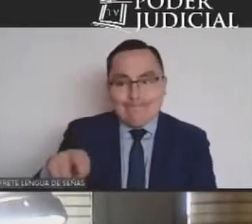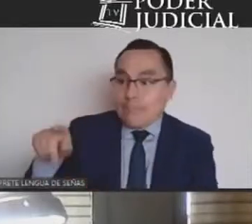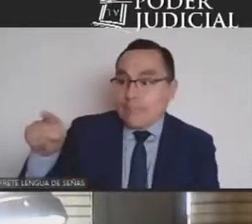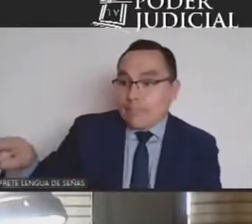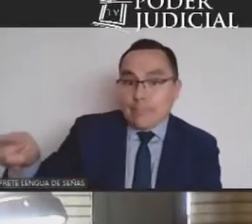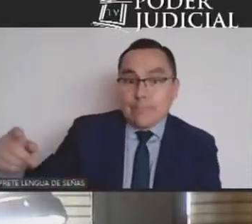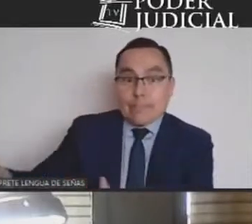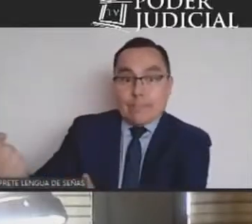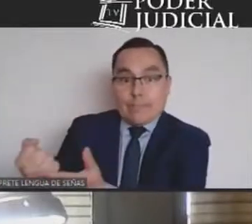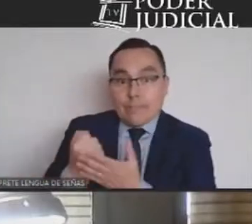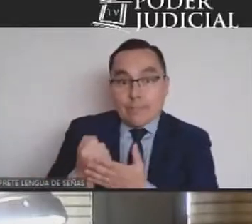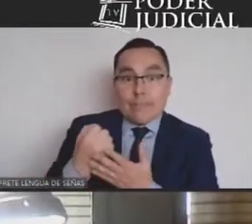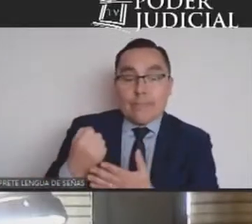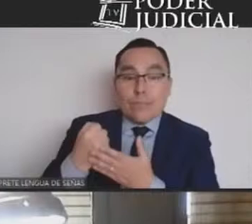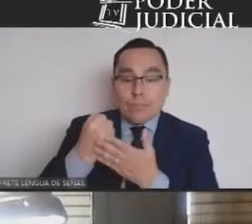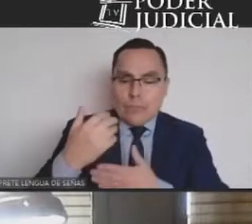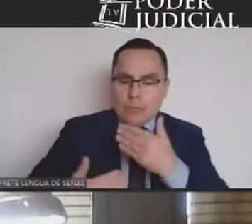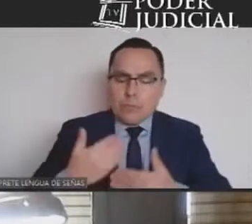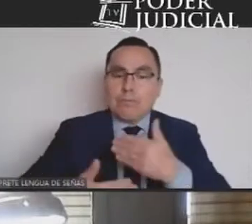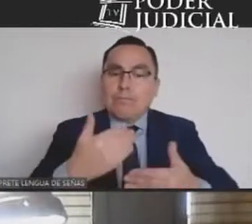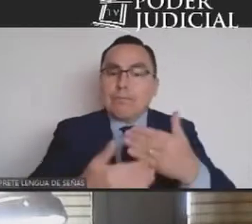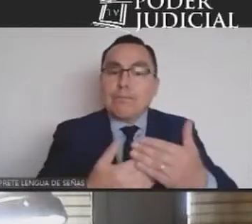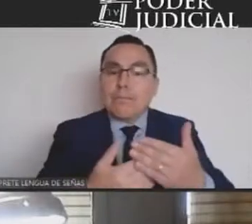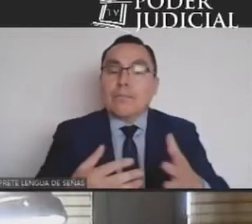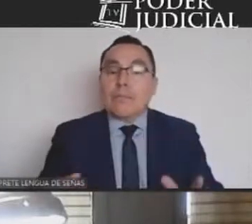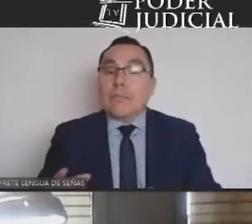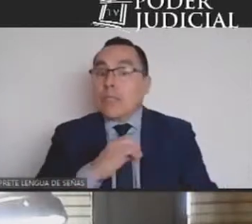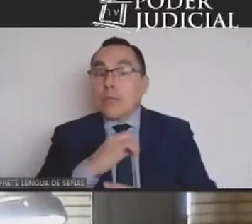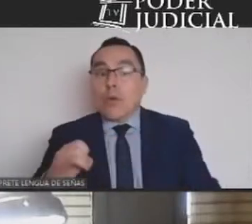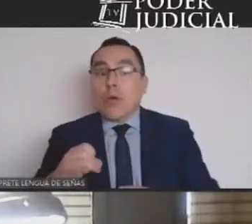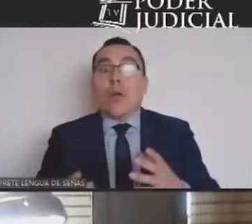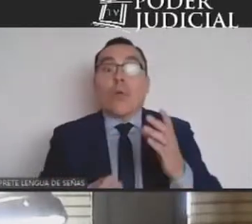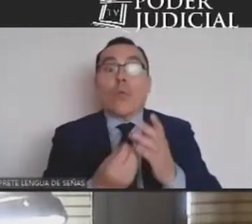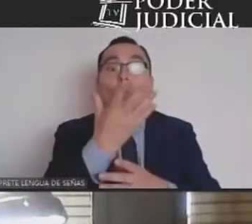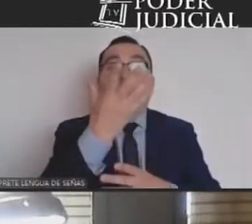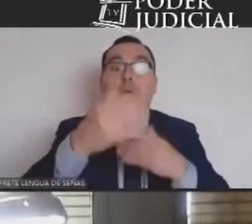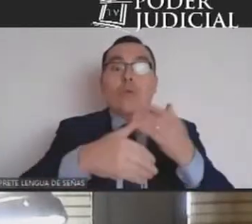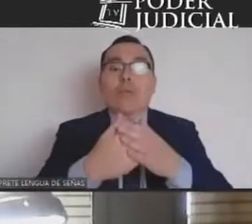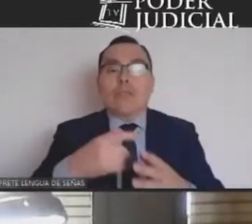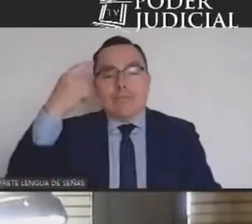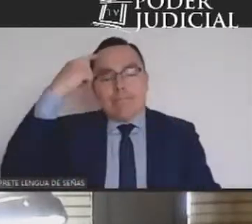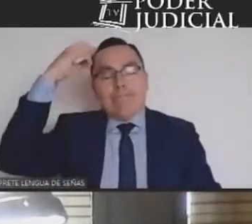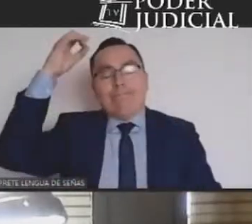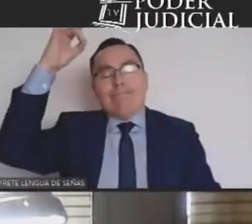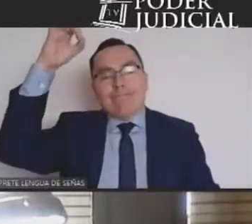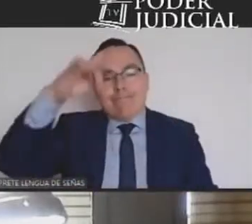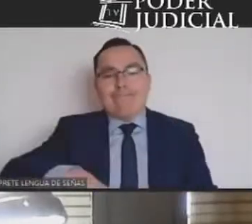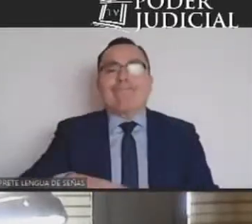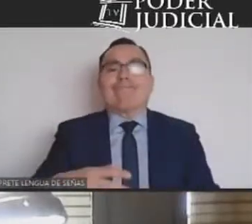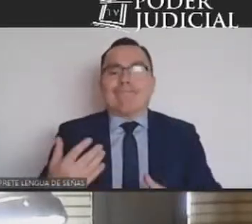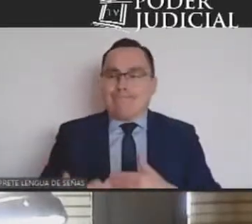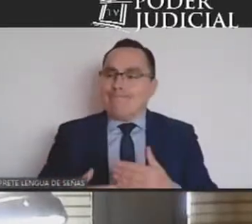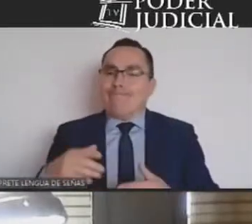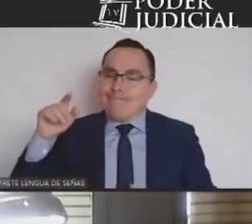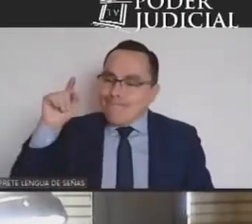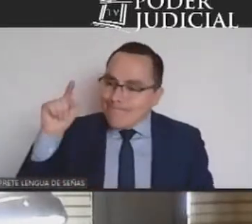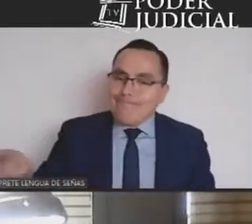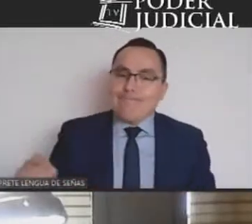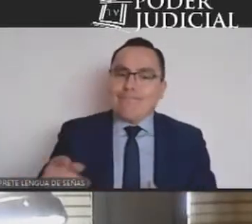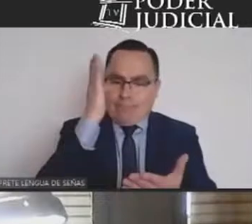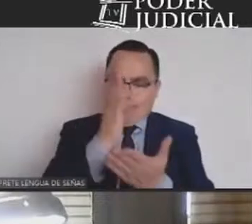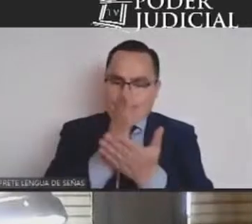ser observado, eso tiene que producir, creo, una convicción acerca de que estos